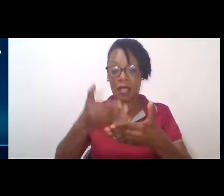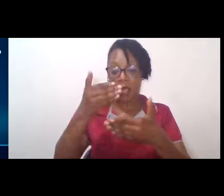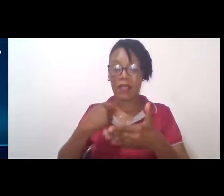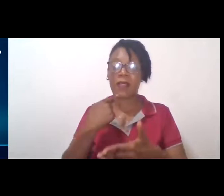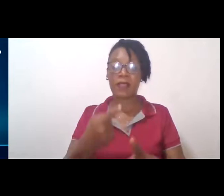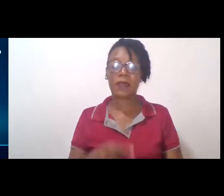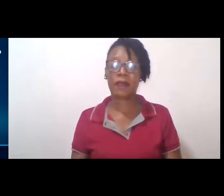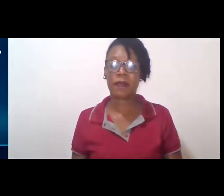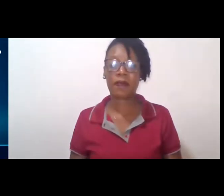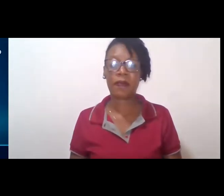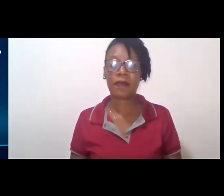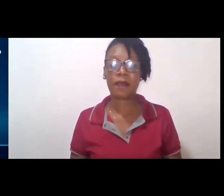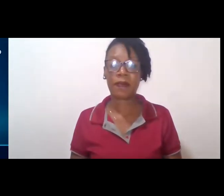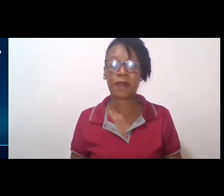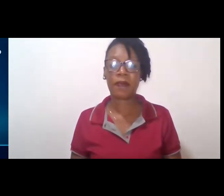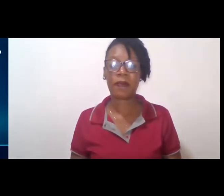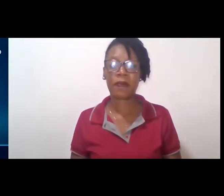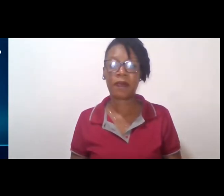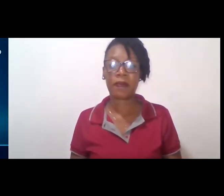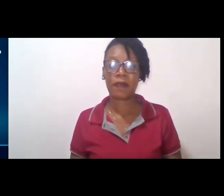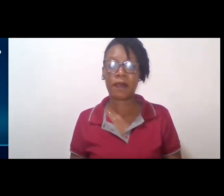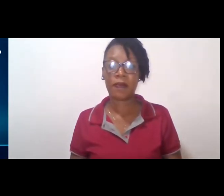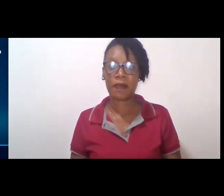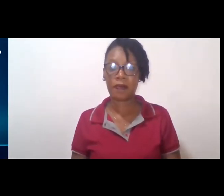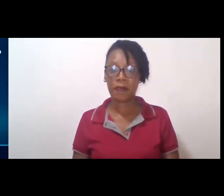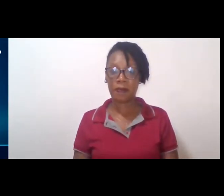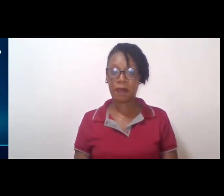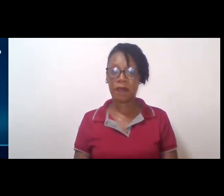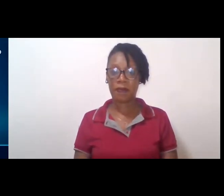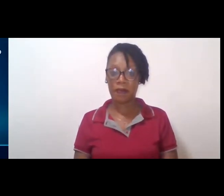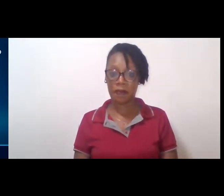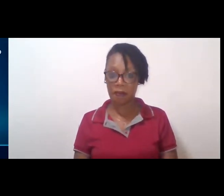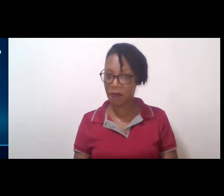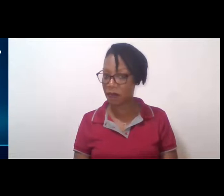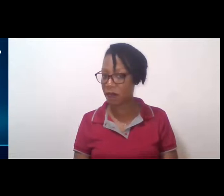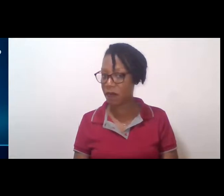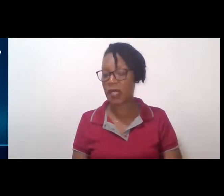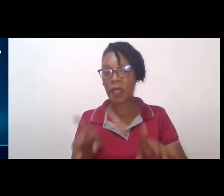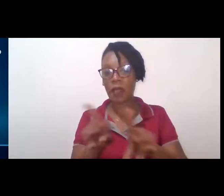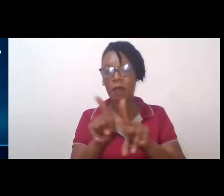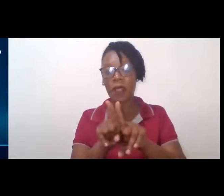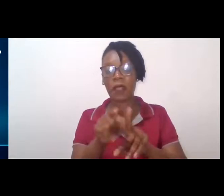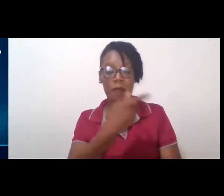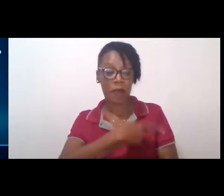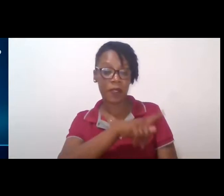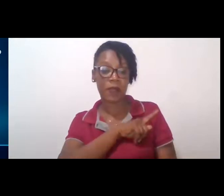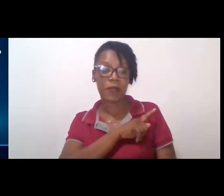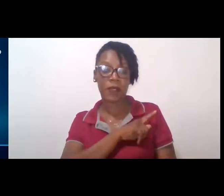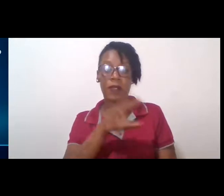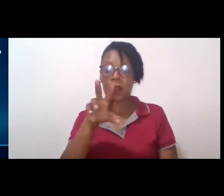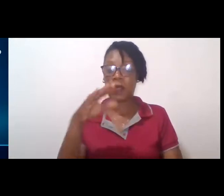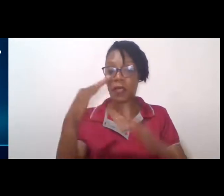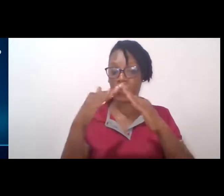vez más, el uso de las agendas, no solamente en el trabajo, sino también en el ámbito personal, en el ámbito familiar. Ella